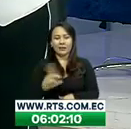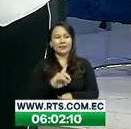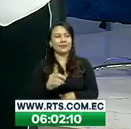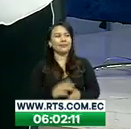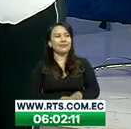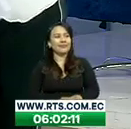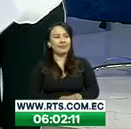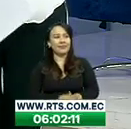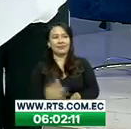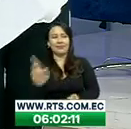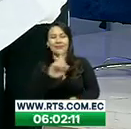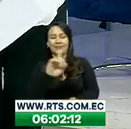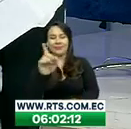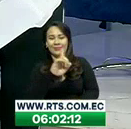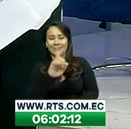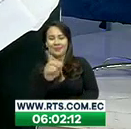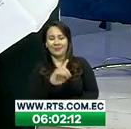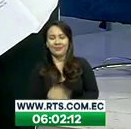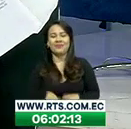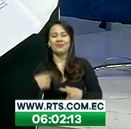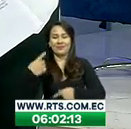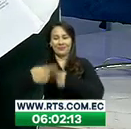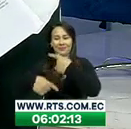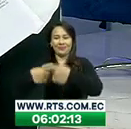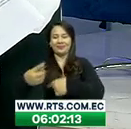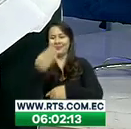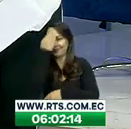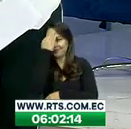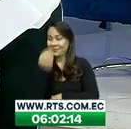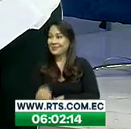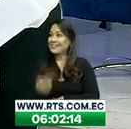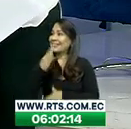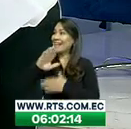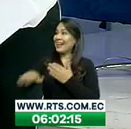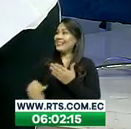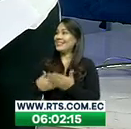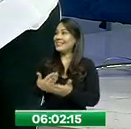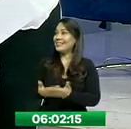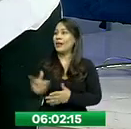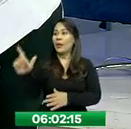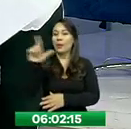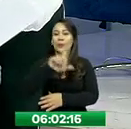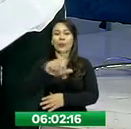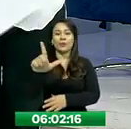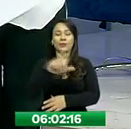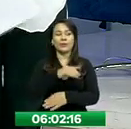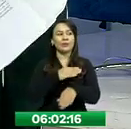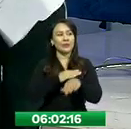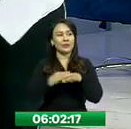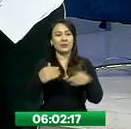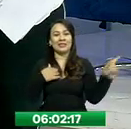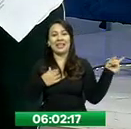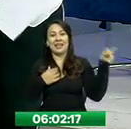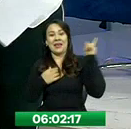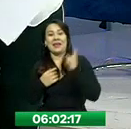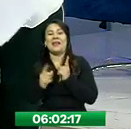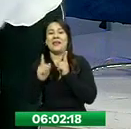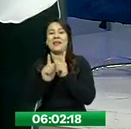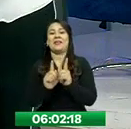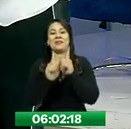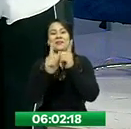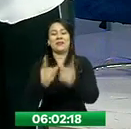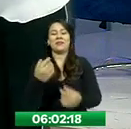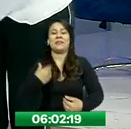está apuntando. No, mi niña, buenos días, mi princesa, buenos días. El día lunes nos vamos con el tío José Luis. Eso